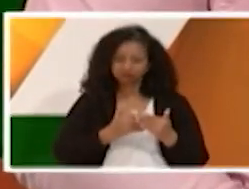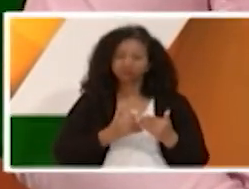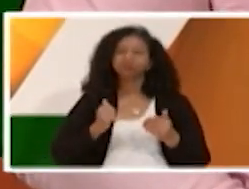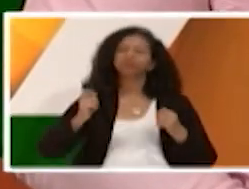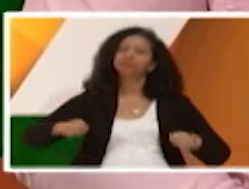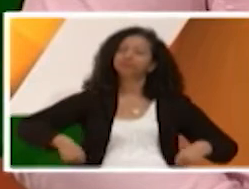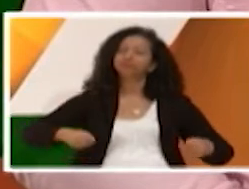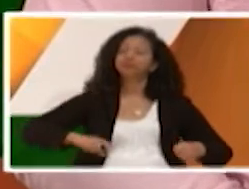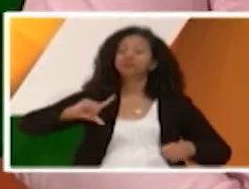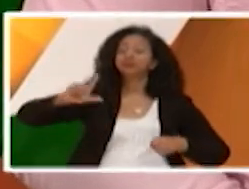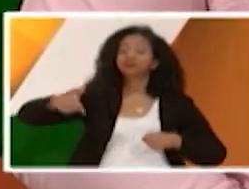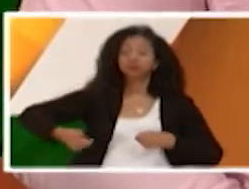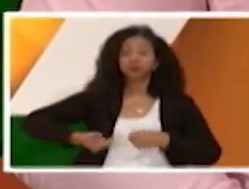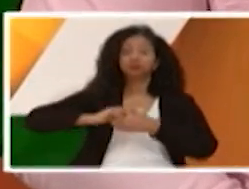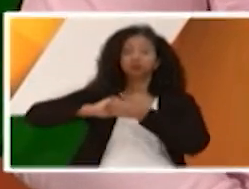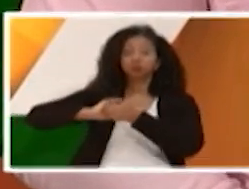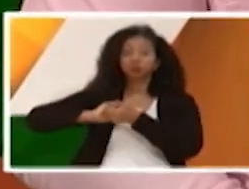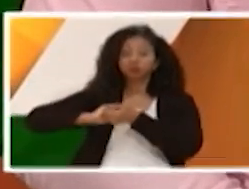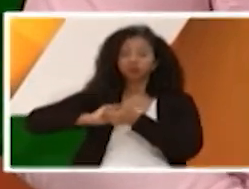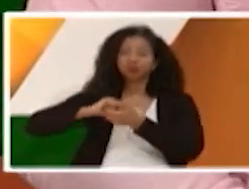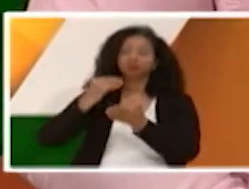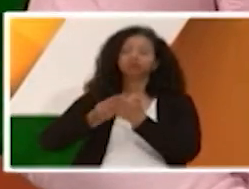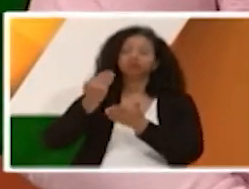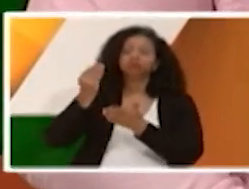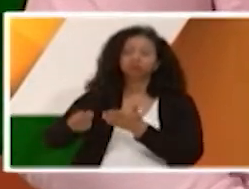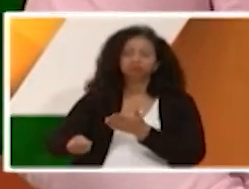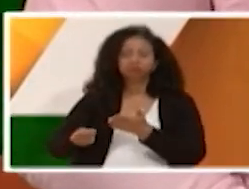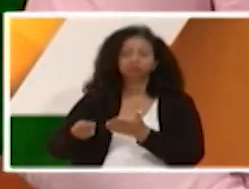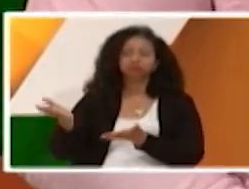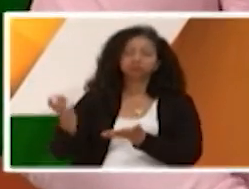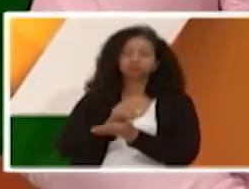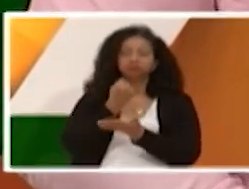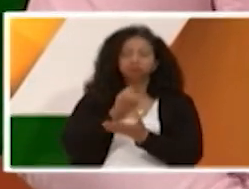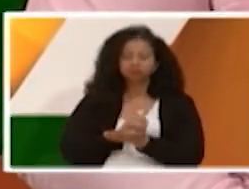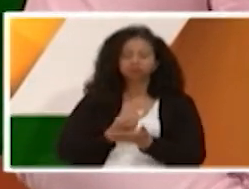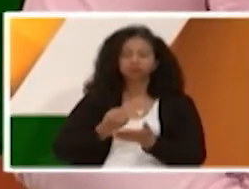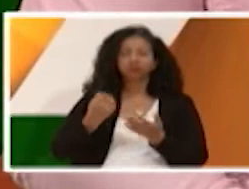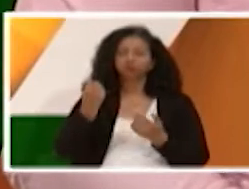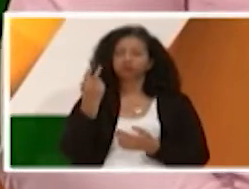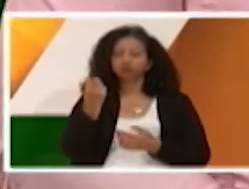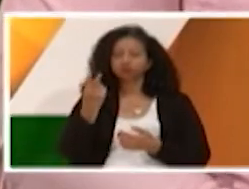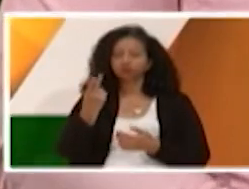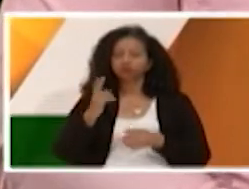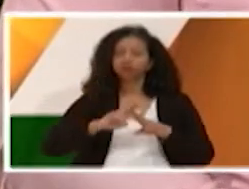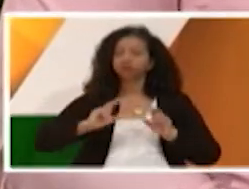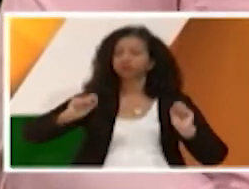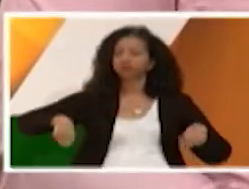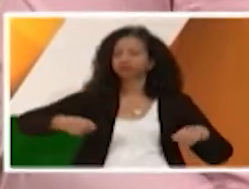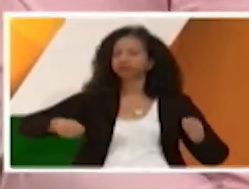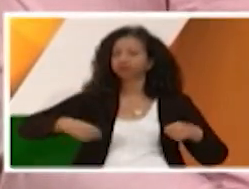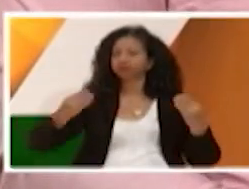sillas deportivas. Y eso dio la oportunidad de poder hacer esas exhibiciones, de